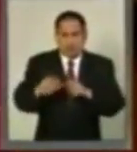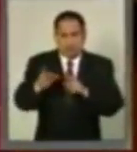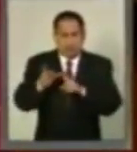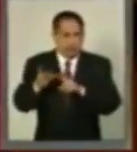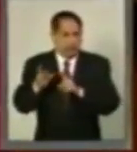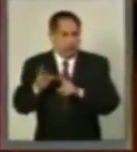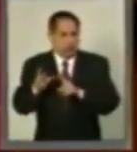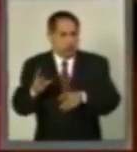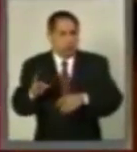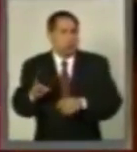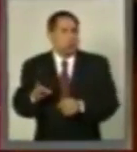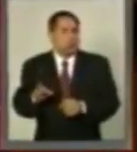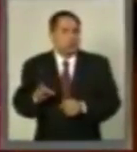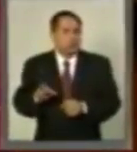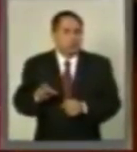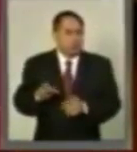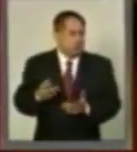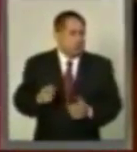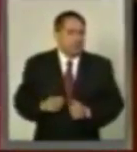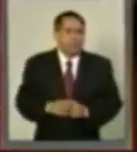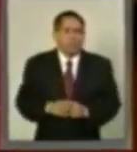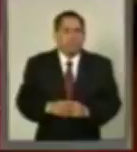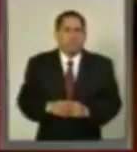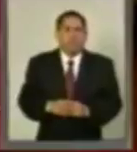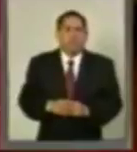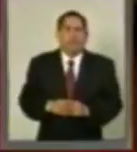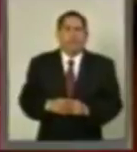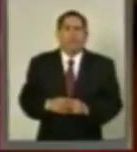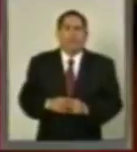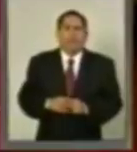fuerte en su potencia.